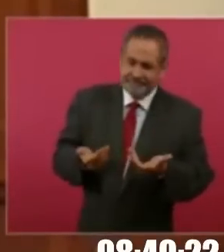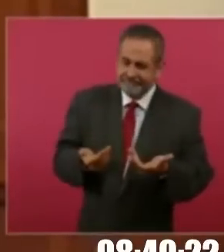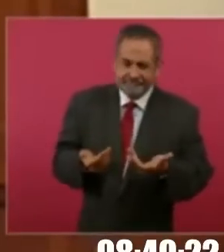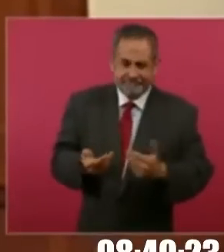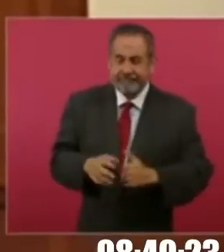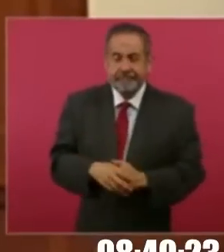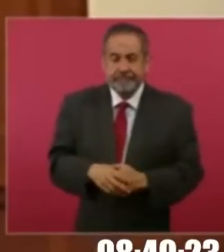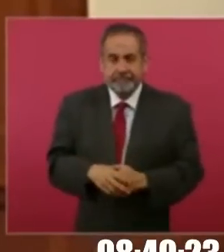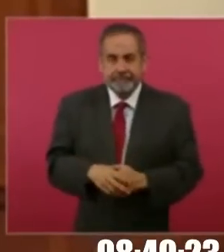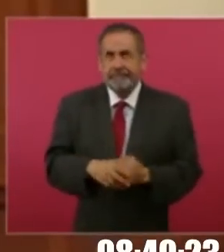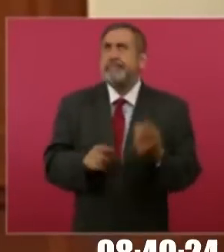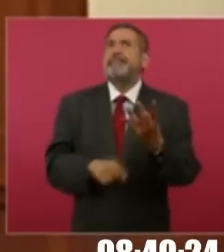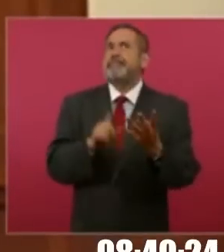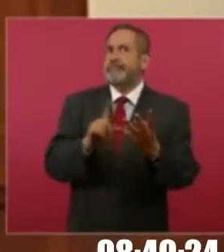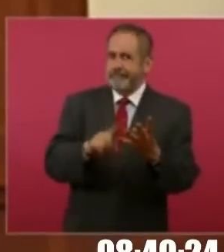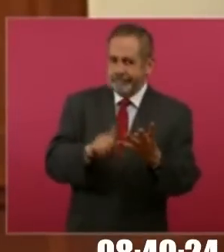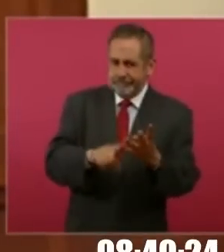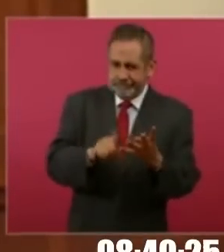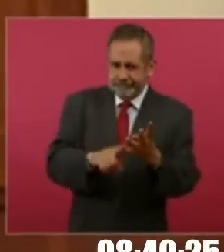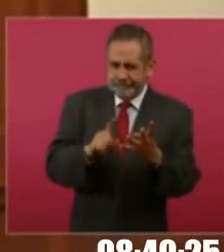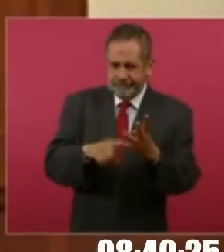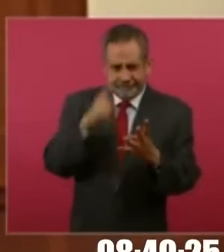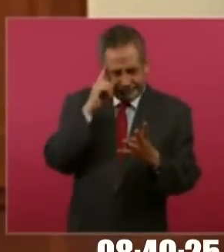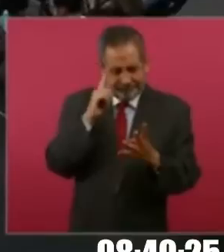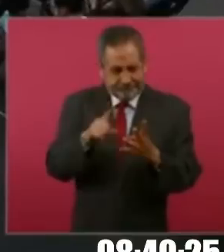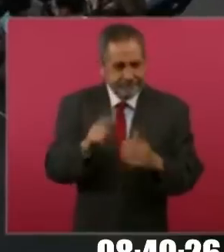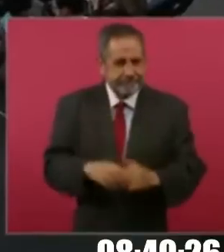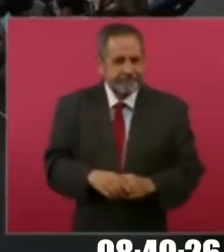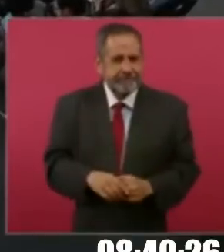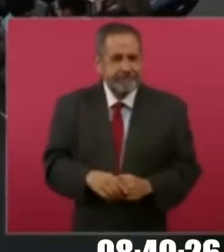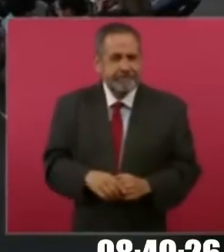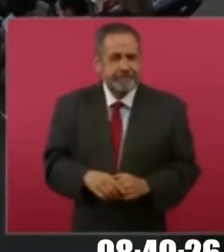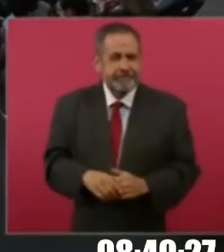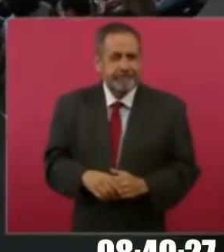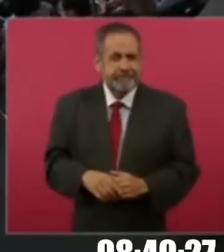y ya que andamos en esto sí porque